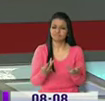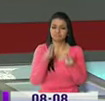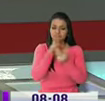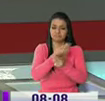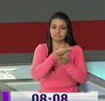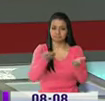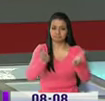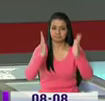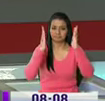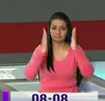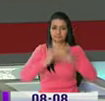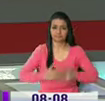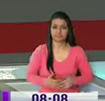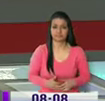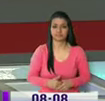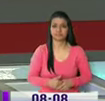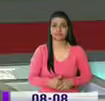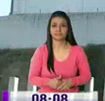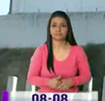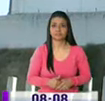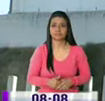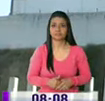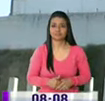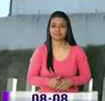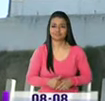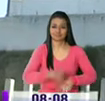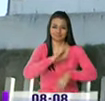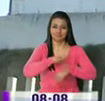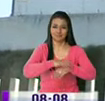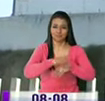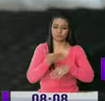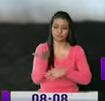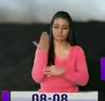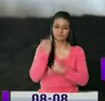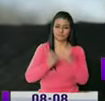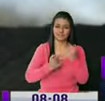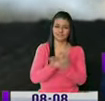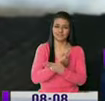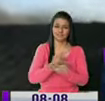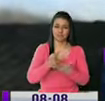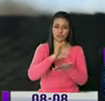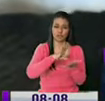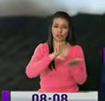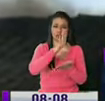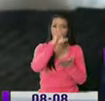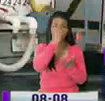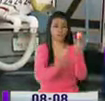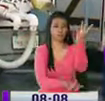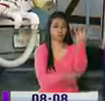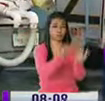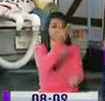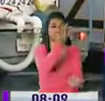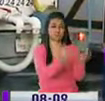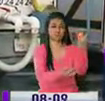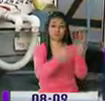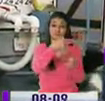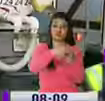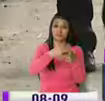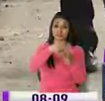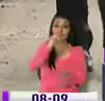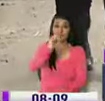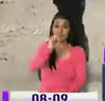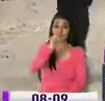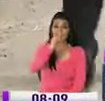favor, preste atención. Tras el incendio ocurrido el pasado fin de semana, en el que se consumió gran parte del Colegio María Nazaret,